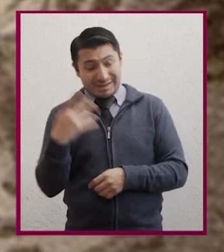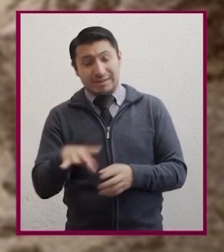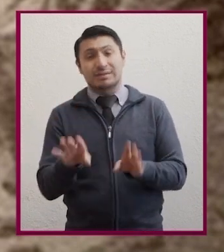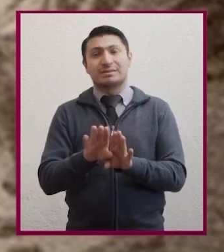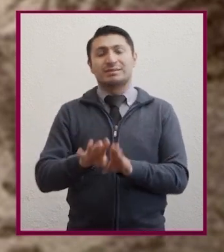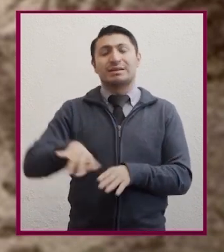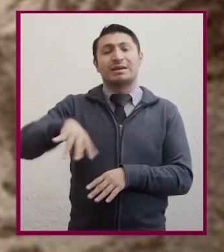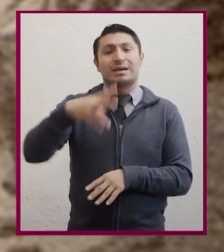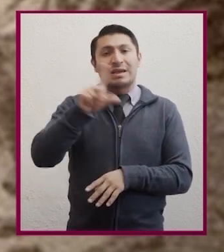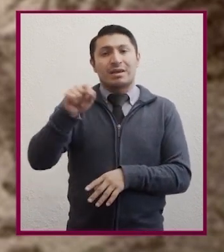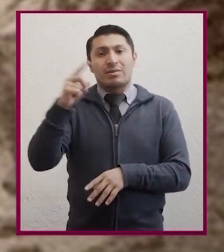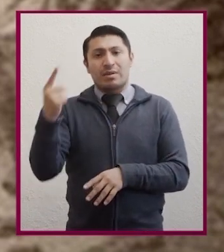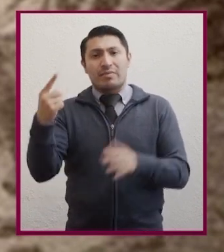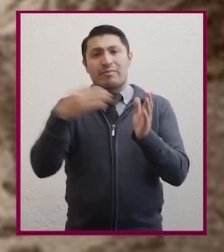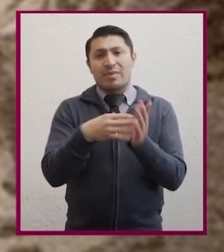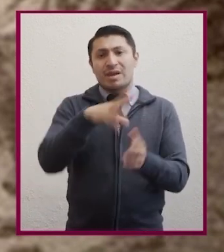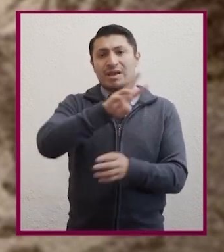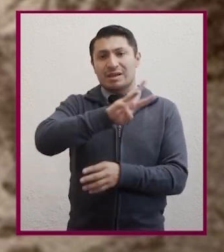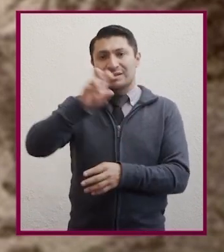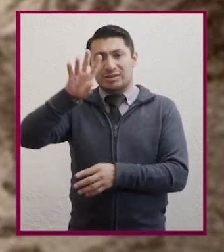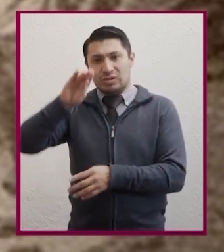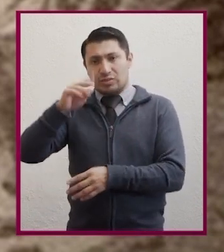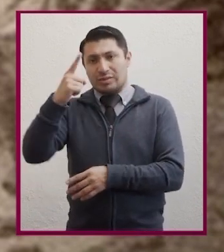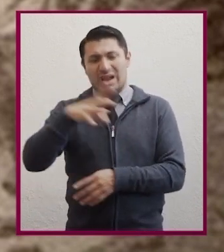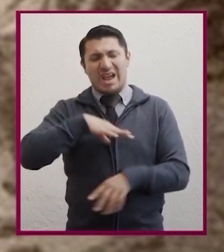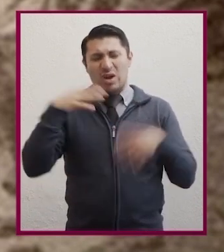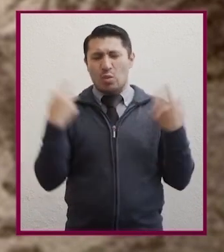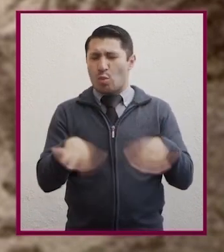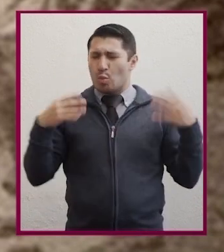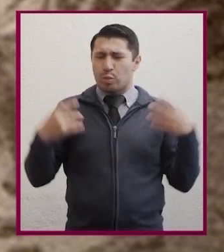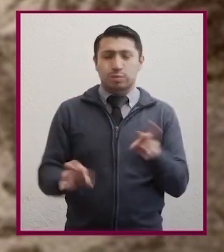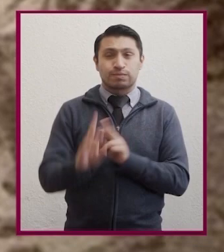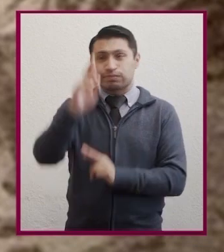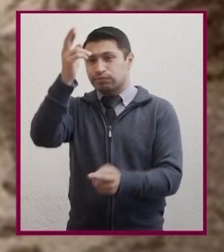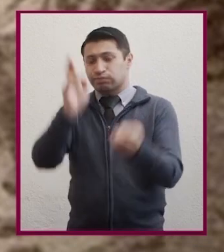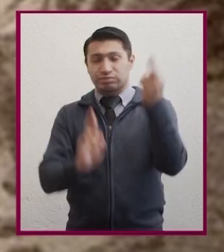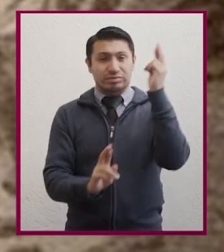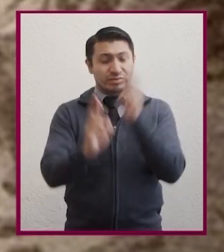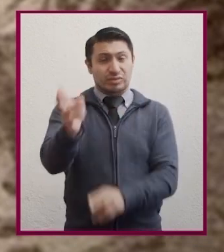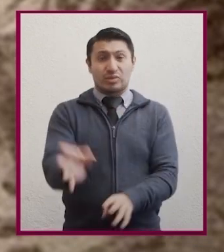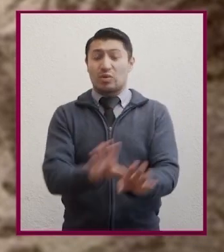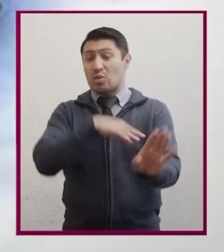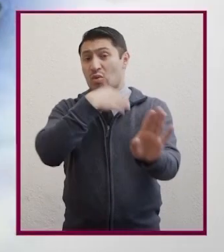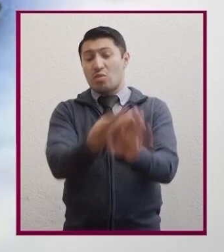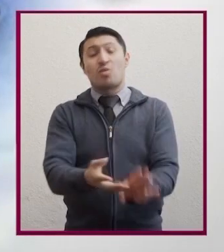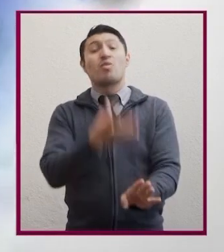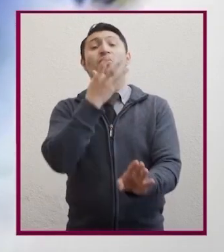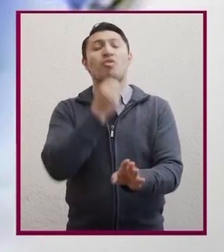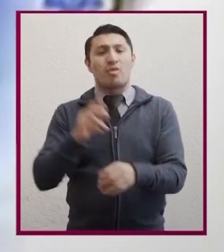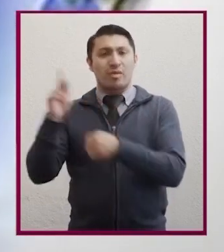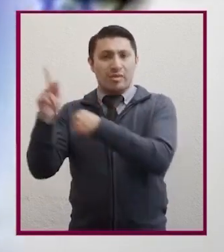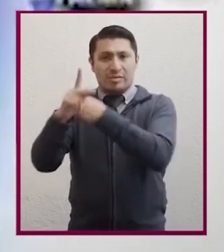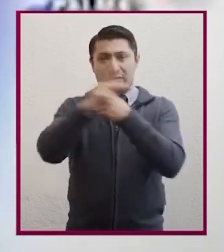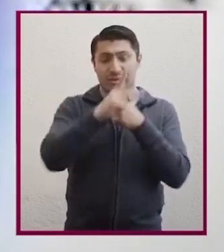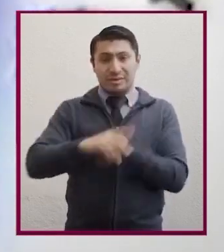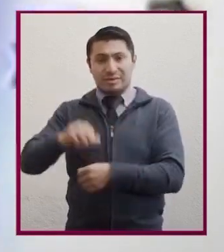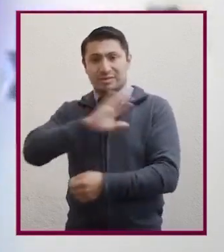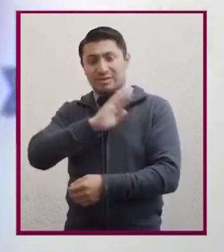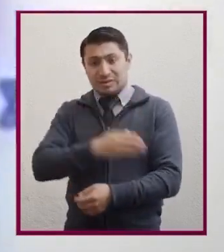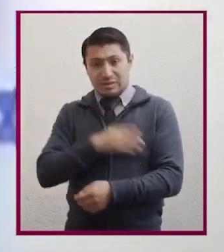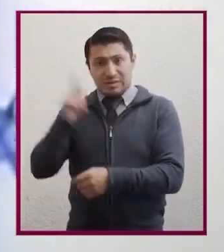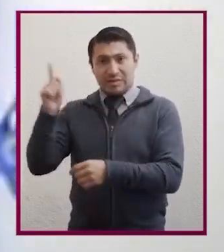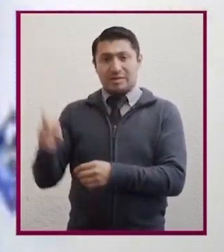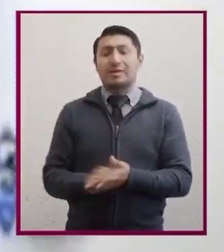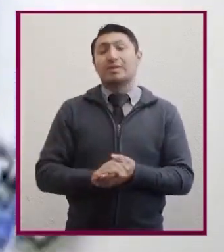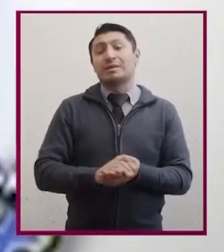de 1391, sucedió una terrible revuelta antijudía. En varias ciudades españolas como Sevilla, Córdoba,